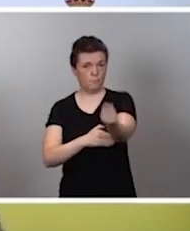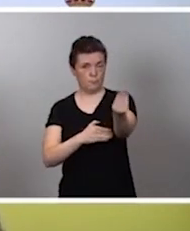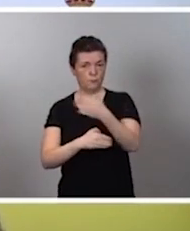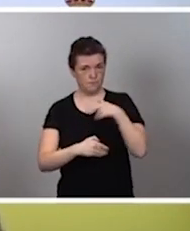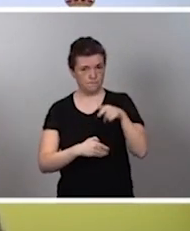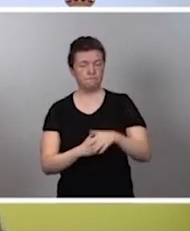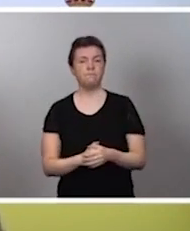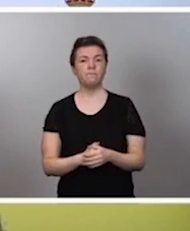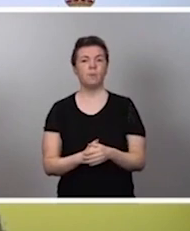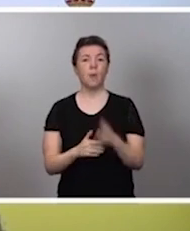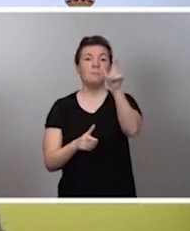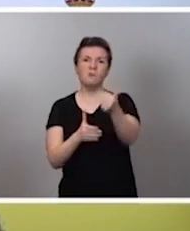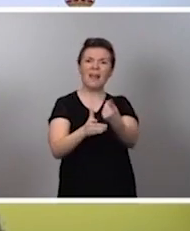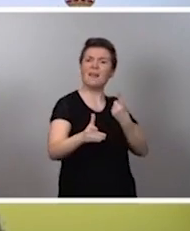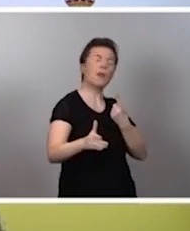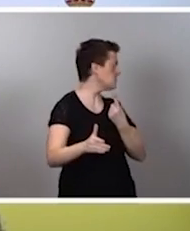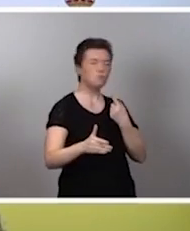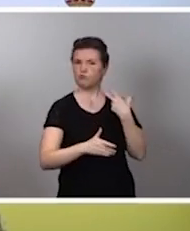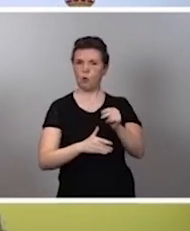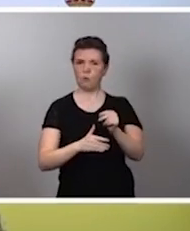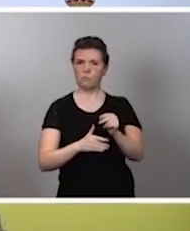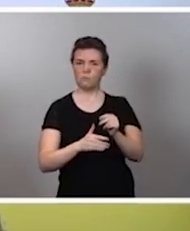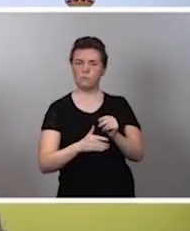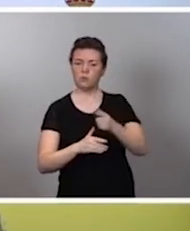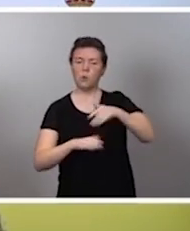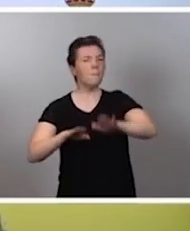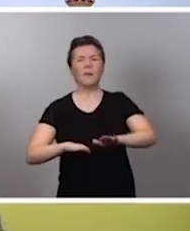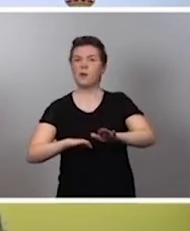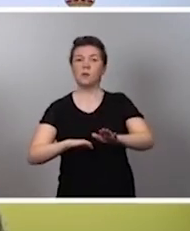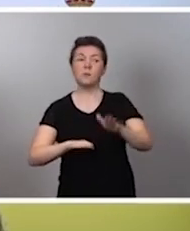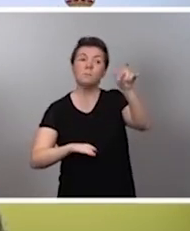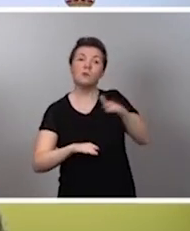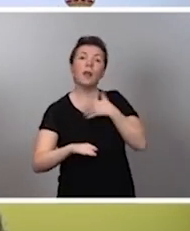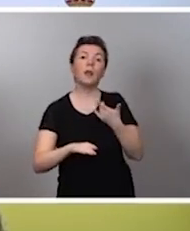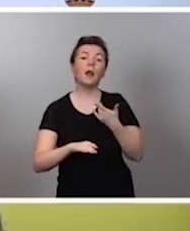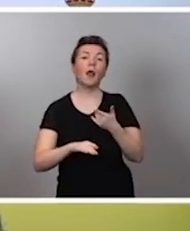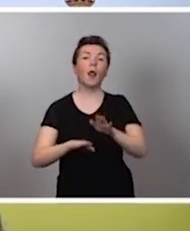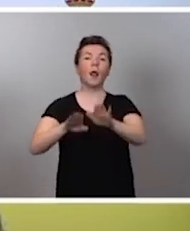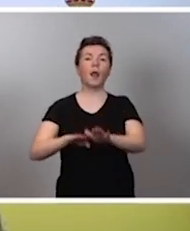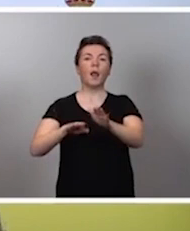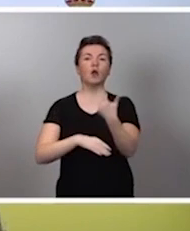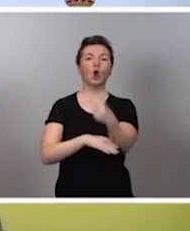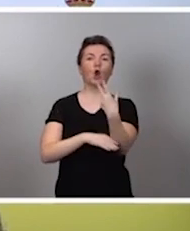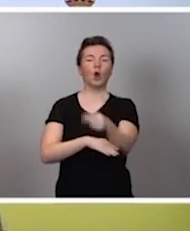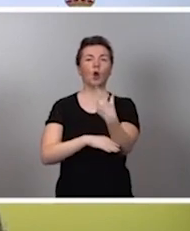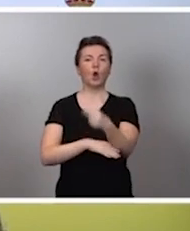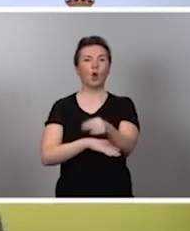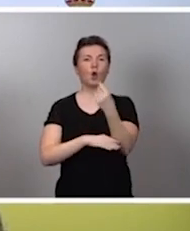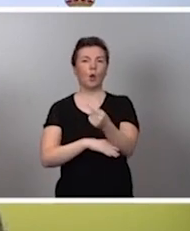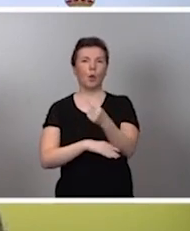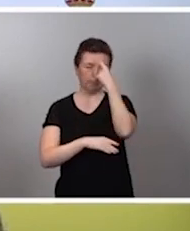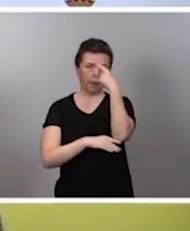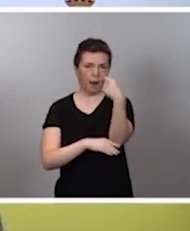año 2018 la economía española crecía al 2%. Ahora mismo estamos con unas cifras que son peores